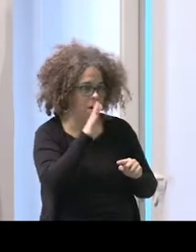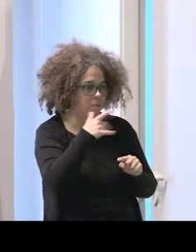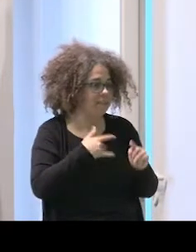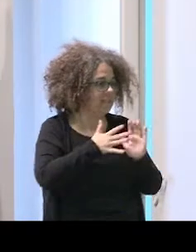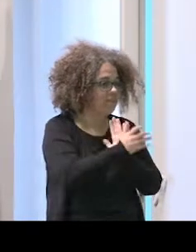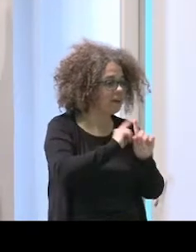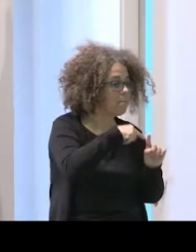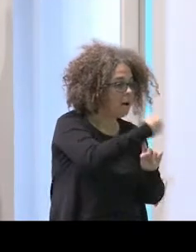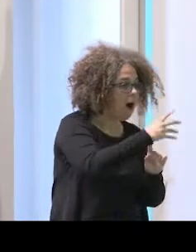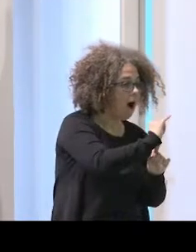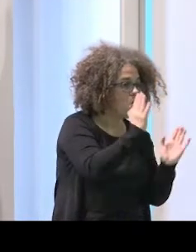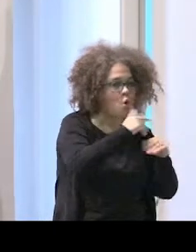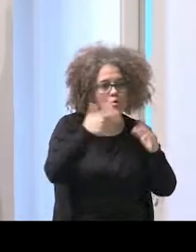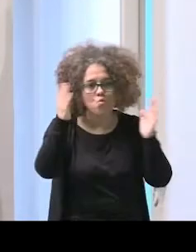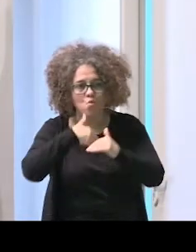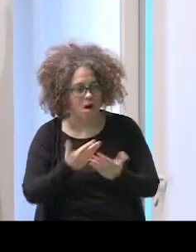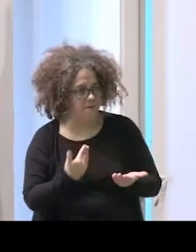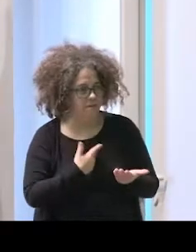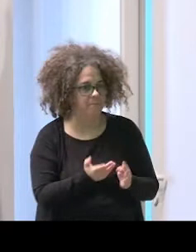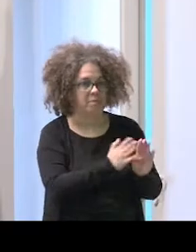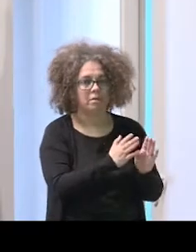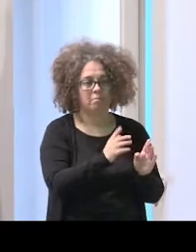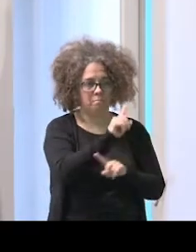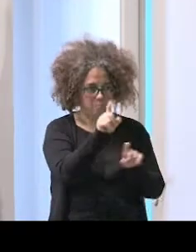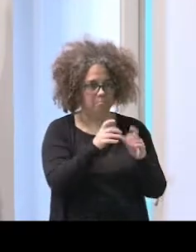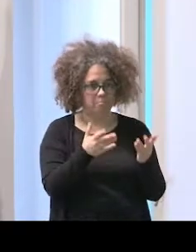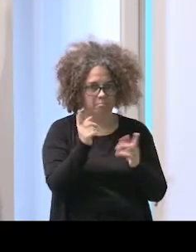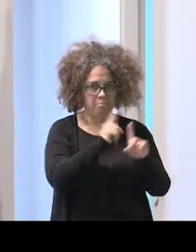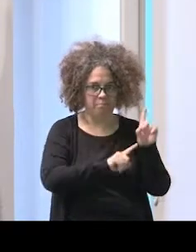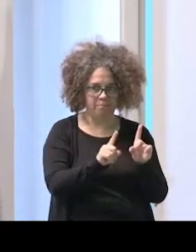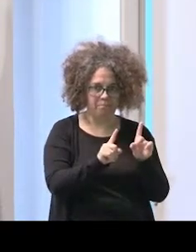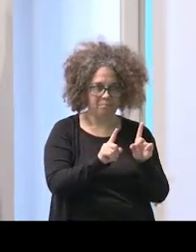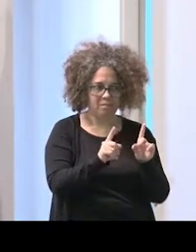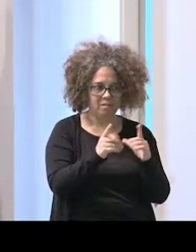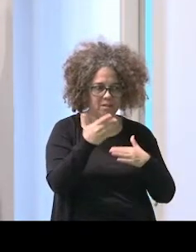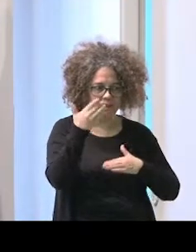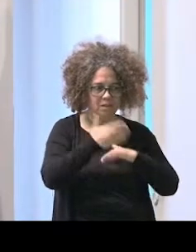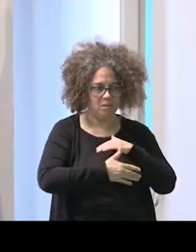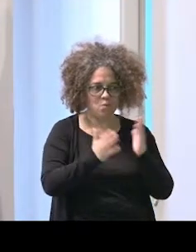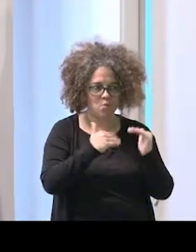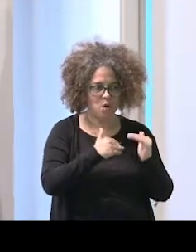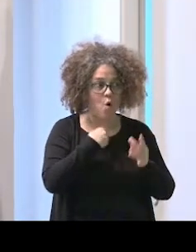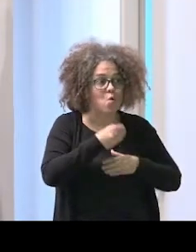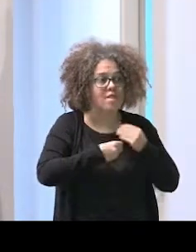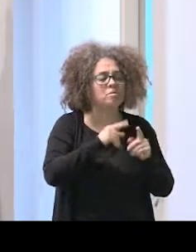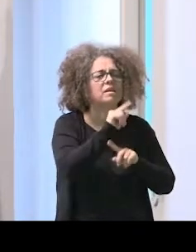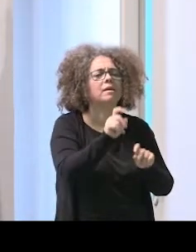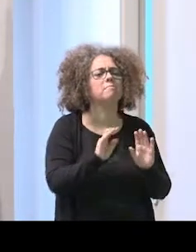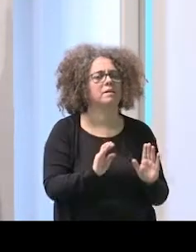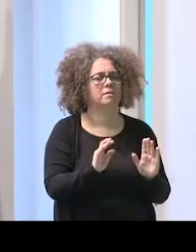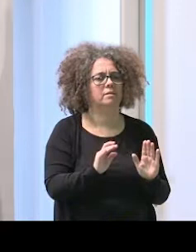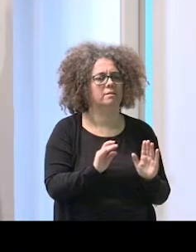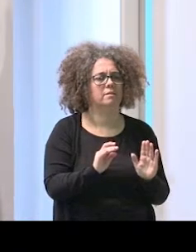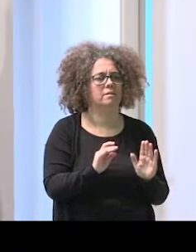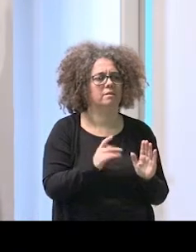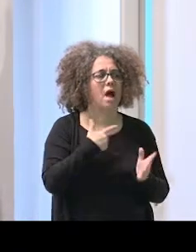¿Qué pasa si nosotros no lo podemos hacer en ese tiempo? ¿Qué hacemos? Pues la única opción que tenemos es